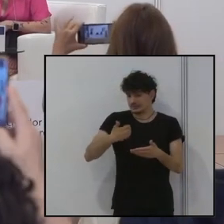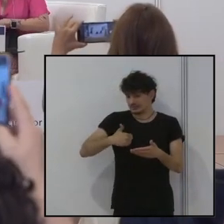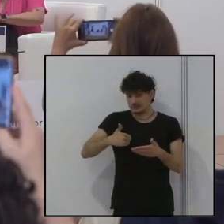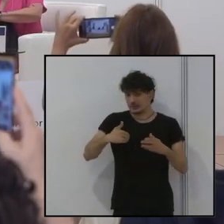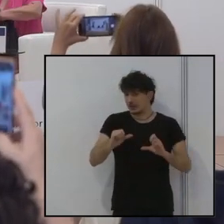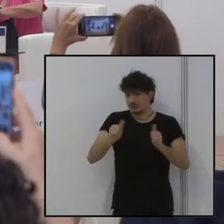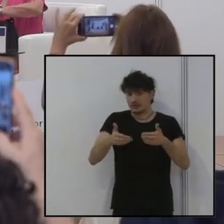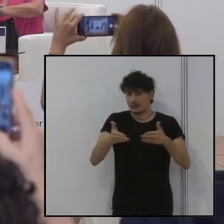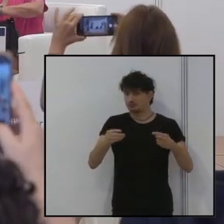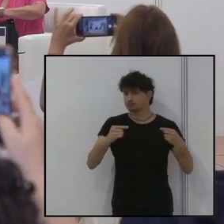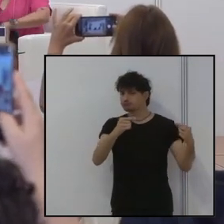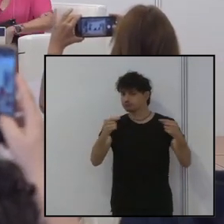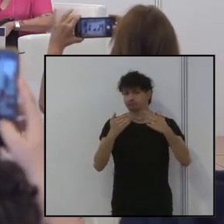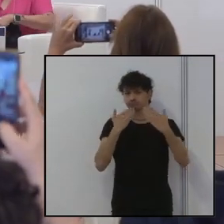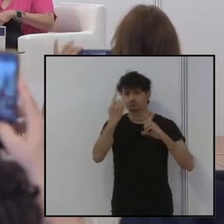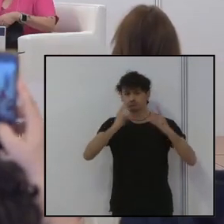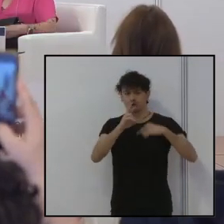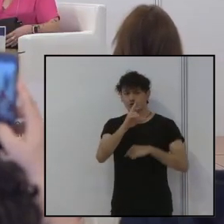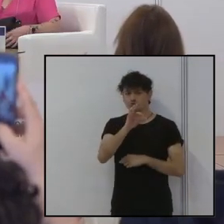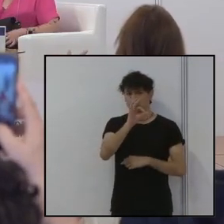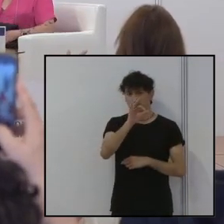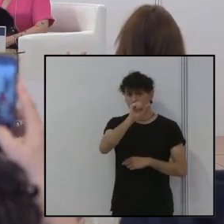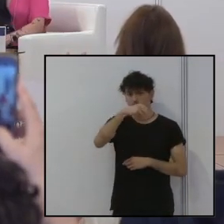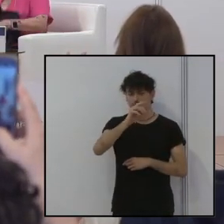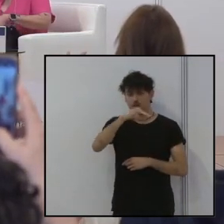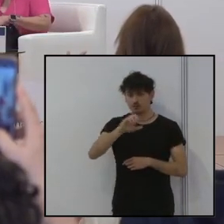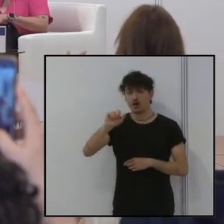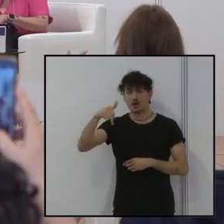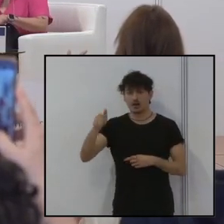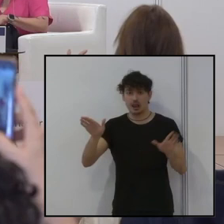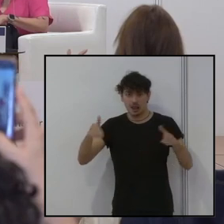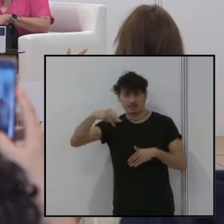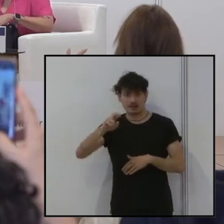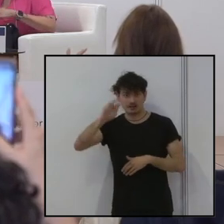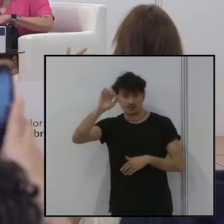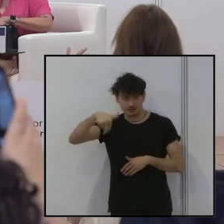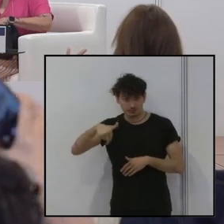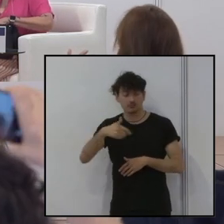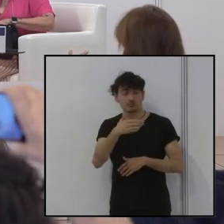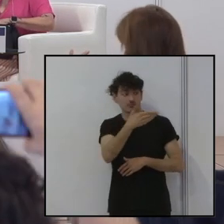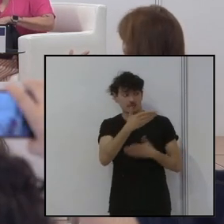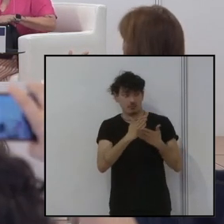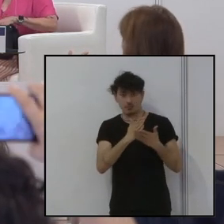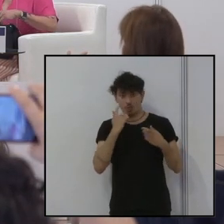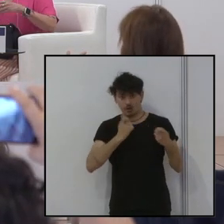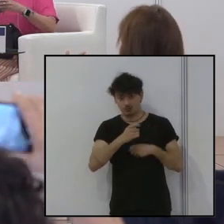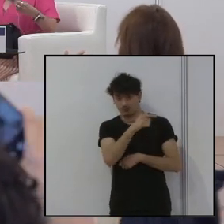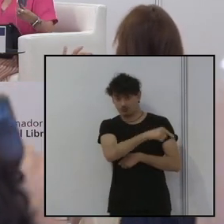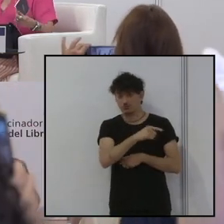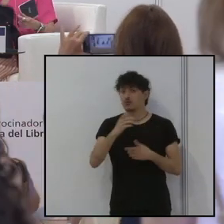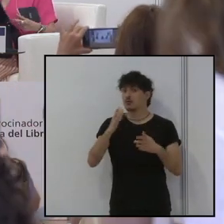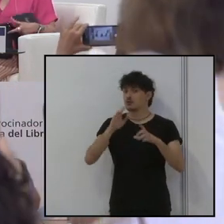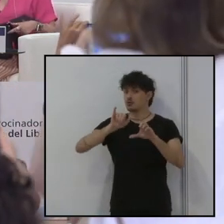La conversación entre Rosa Montero y Ángel Martín, moderada por Marcos Chicot. Tan solo queremos informarles de que el acto va a ser emitido en directo a